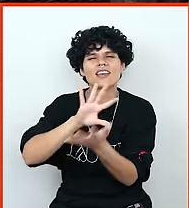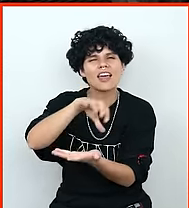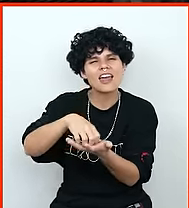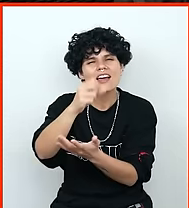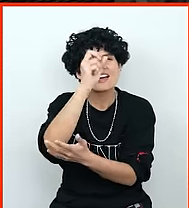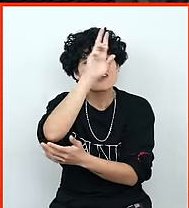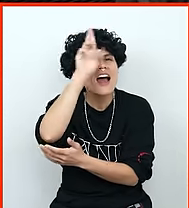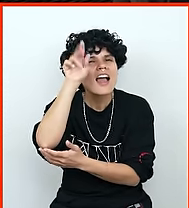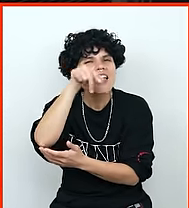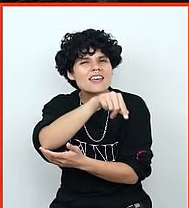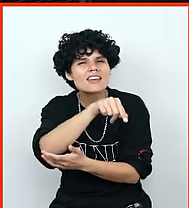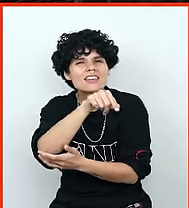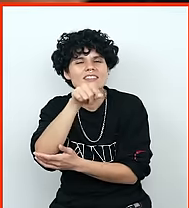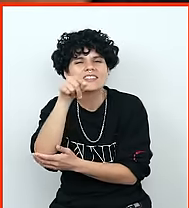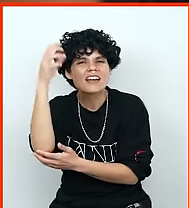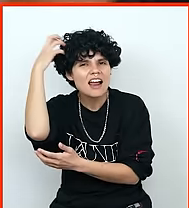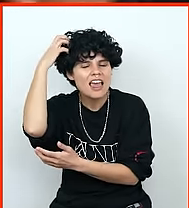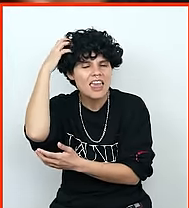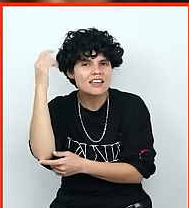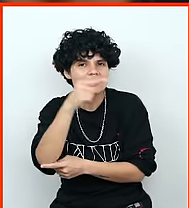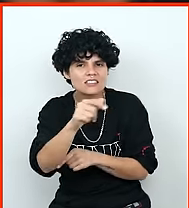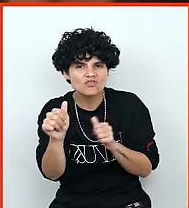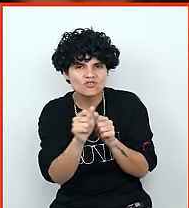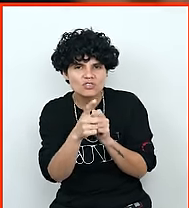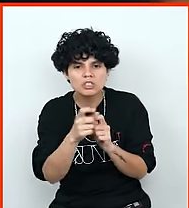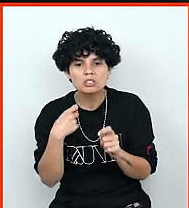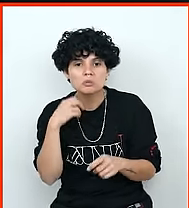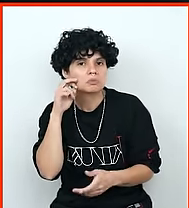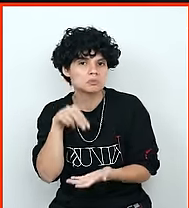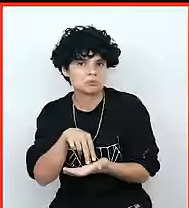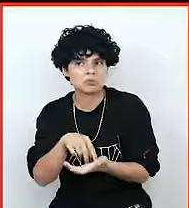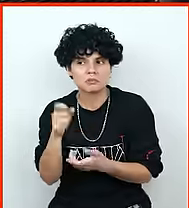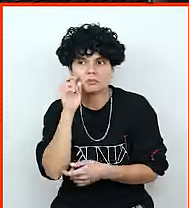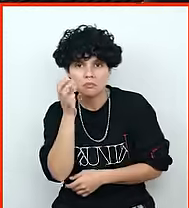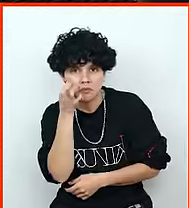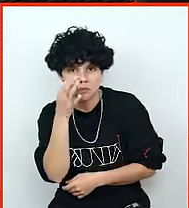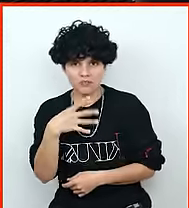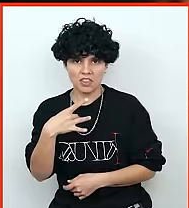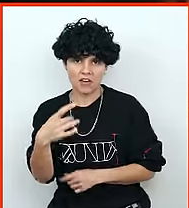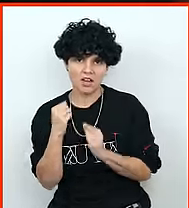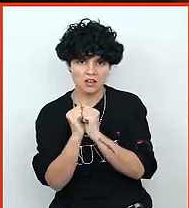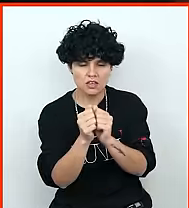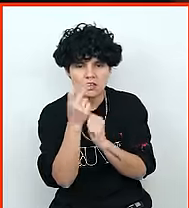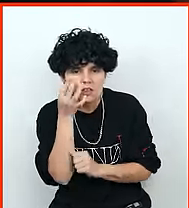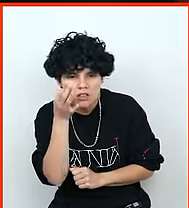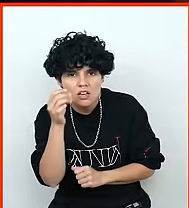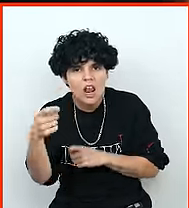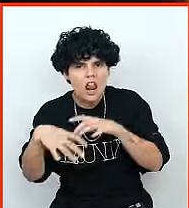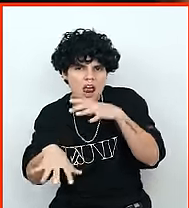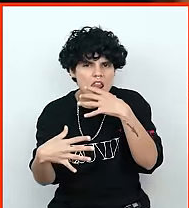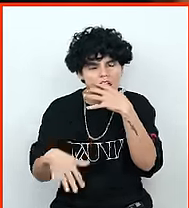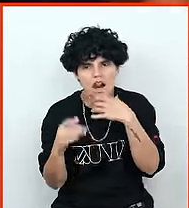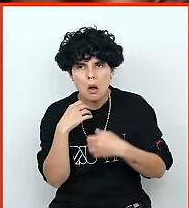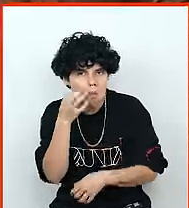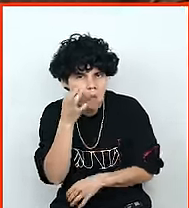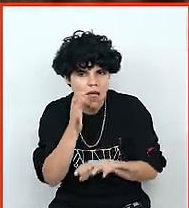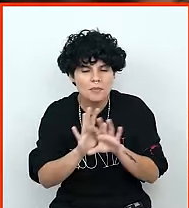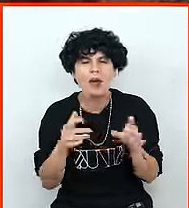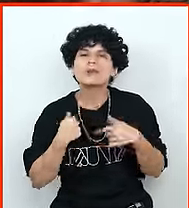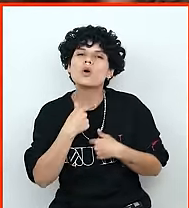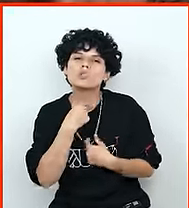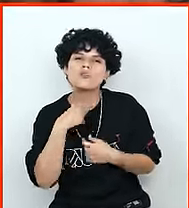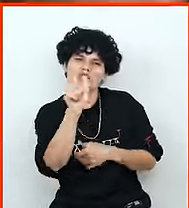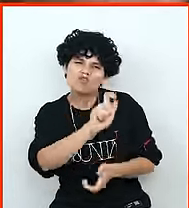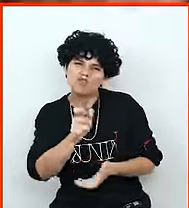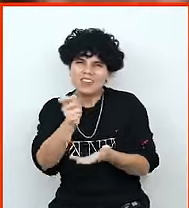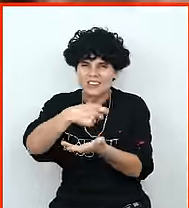amigos afuera donde vivía él y claro, pues ellos rapeaban y todo, y yo miraba nomás, yo escuchaba. Yo partí haciendo, me gustaba grafitear, me gustaba hacer como tag, andaba